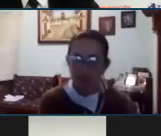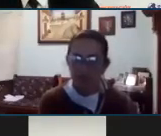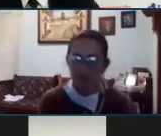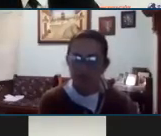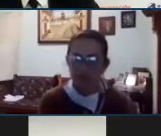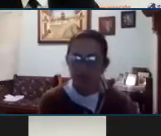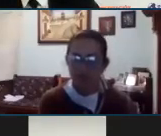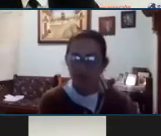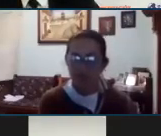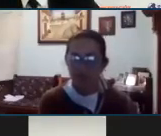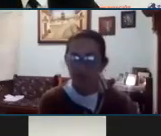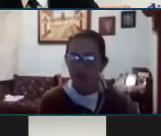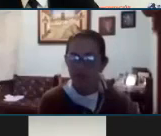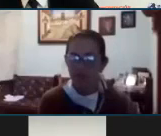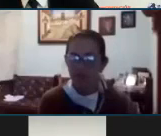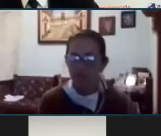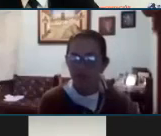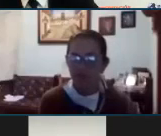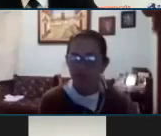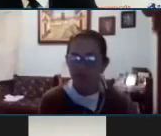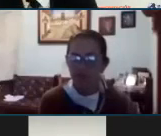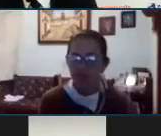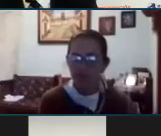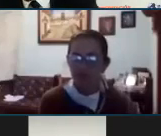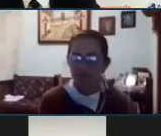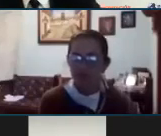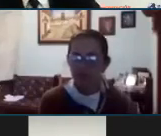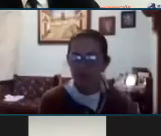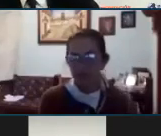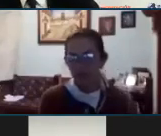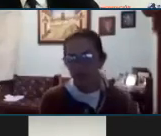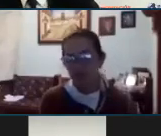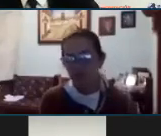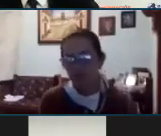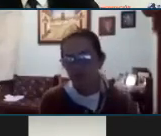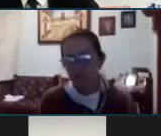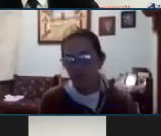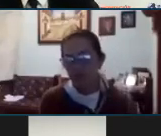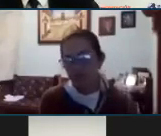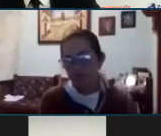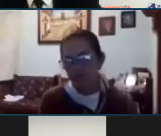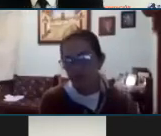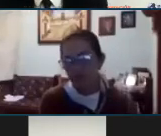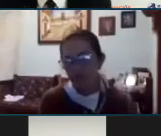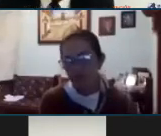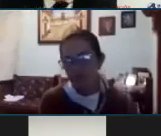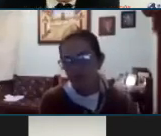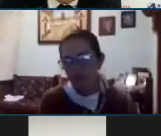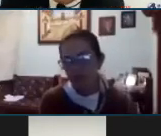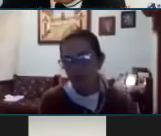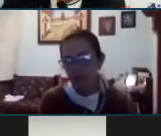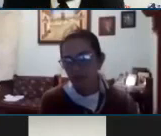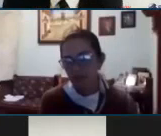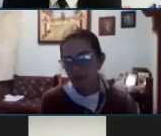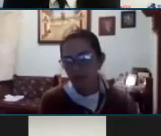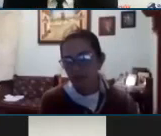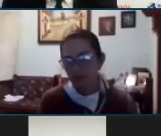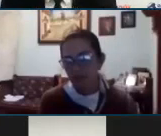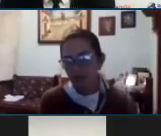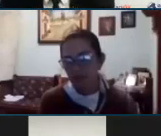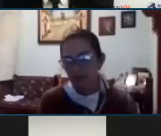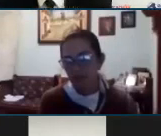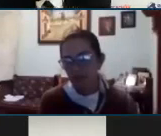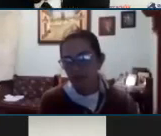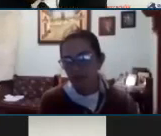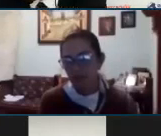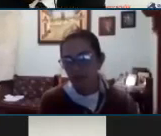de los usuarios, de los interesados, de iniciar su actividad comercial. Desde el punto de vista laboral, podemos hacer como